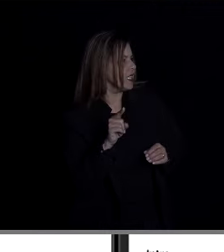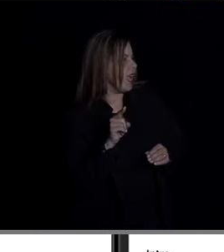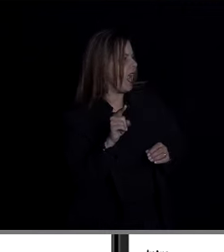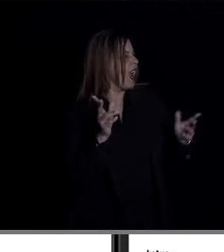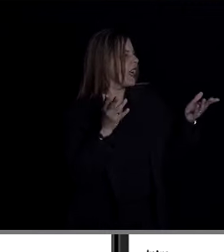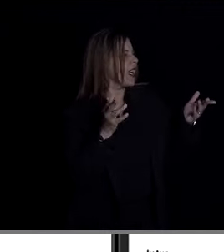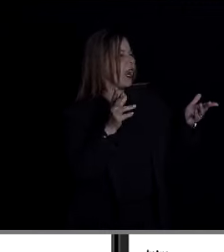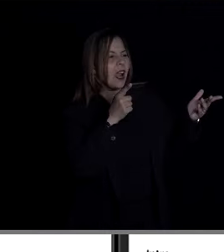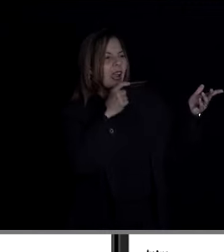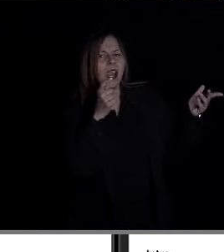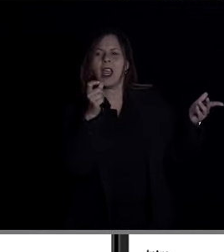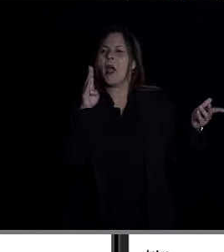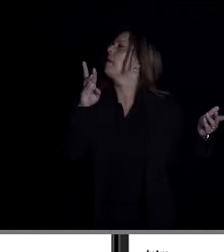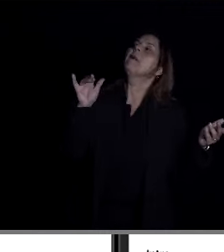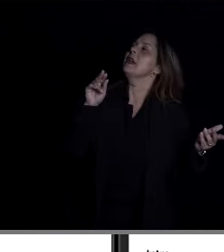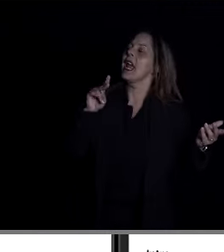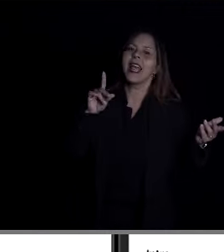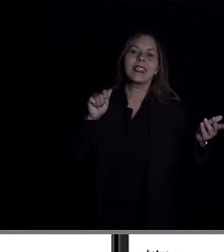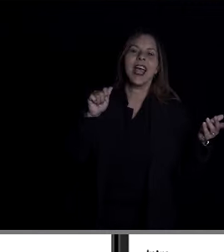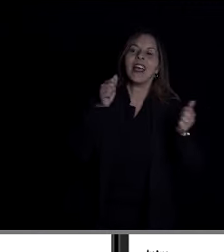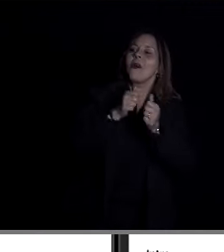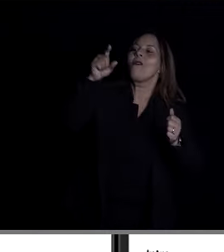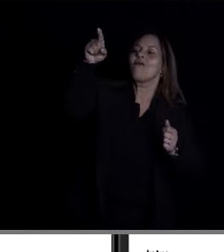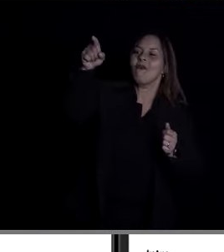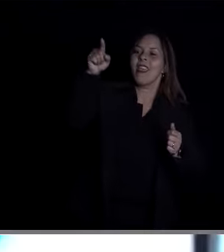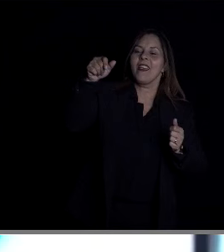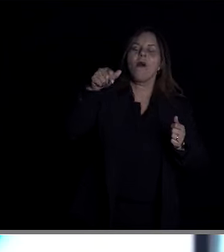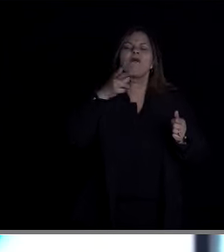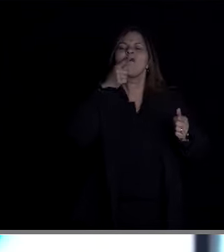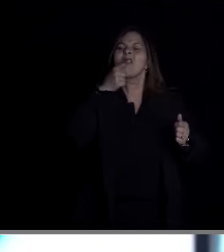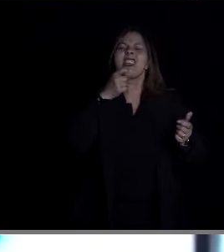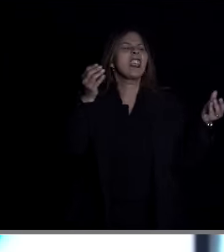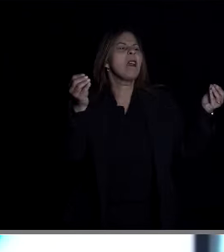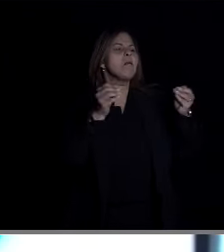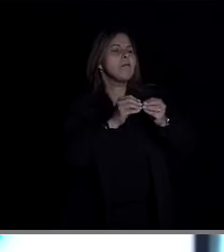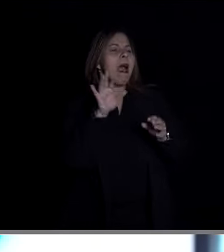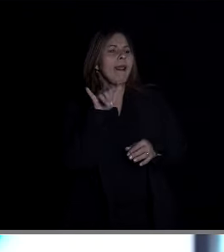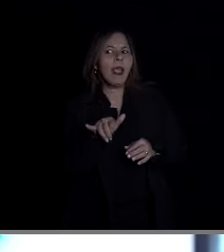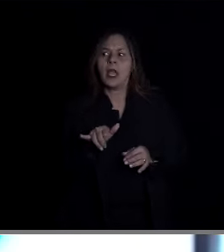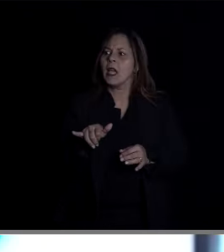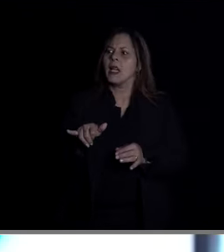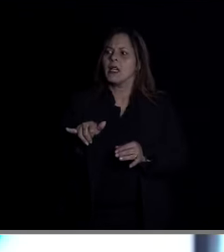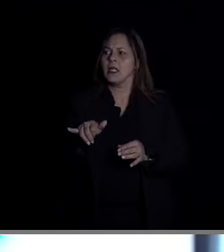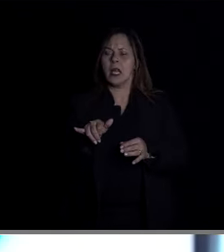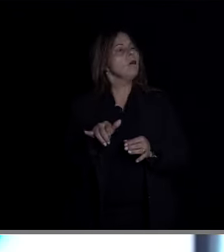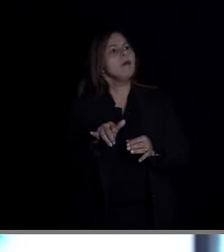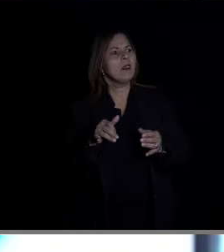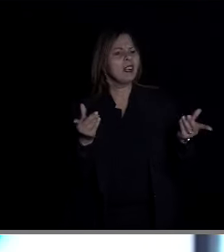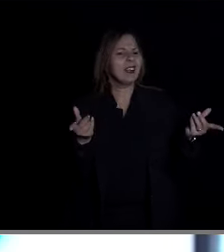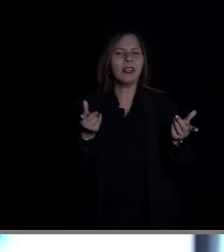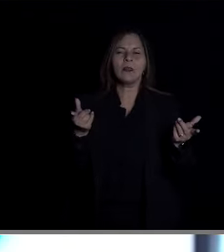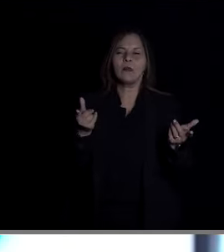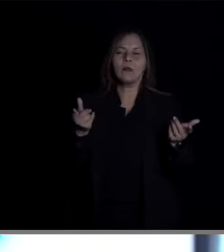Brenda y ¿quién? Ah, porque contigo allá. ¿Y quién más se me queda? ¿Pero un puñado? ¿Ah?